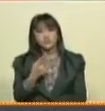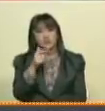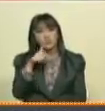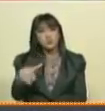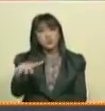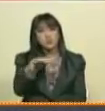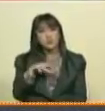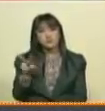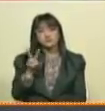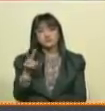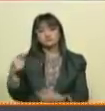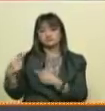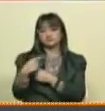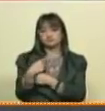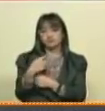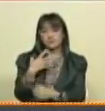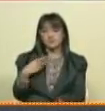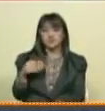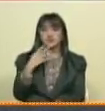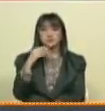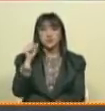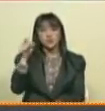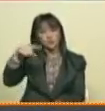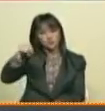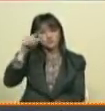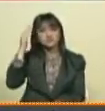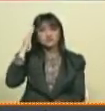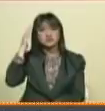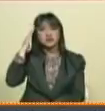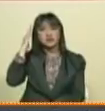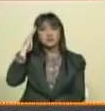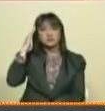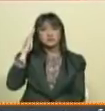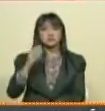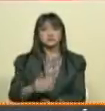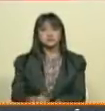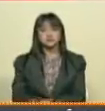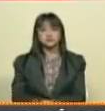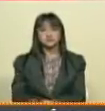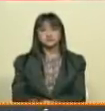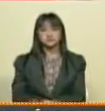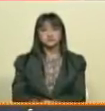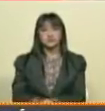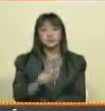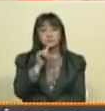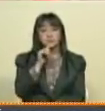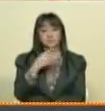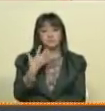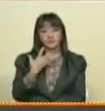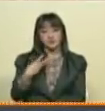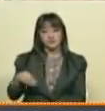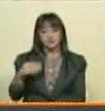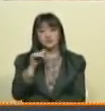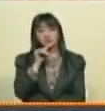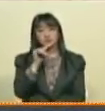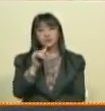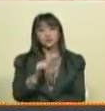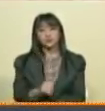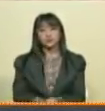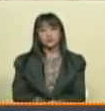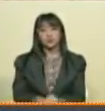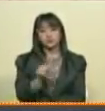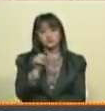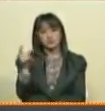por instrucciones del presidente Nicolás Maduro, ustedes saben que el presidente anunció la